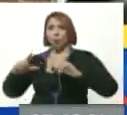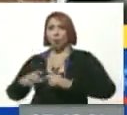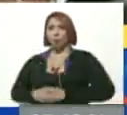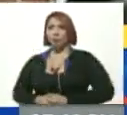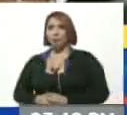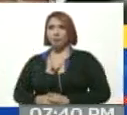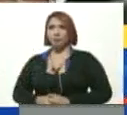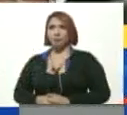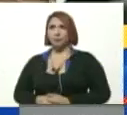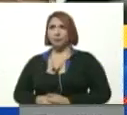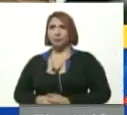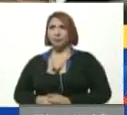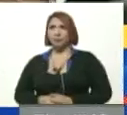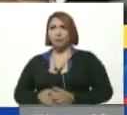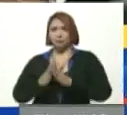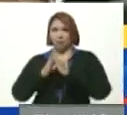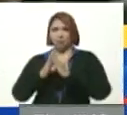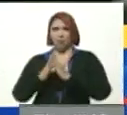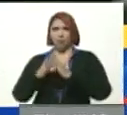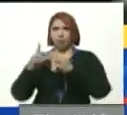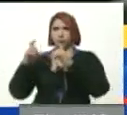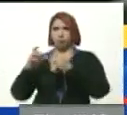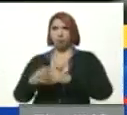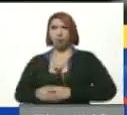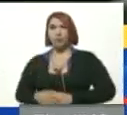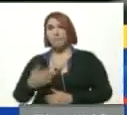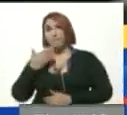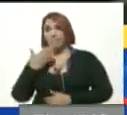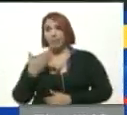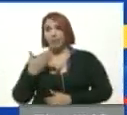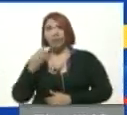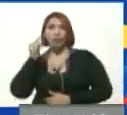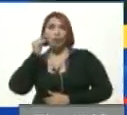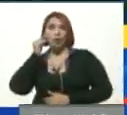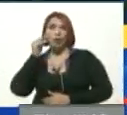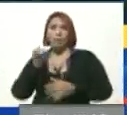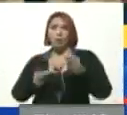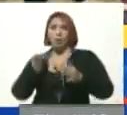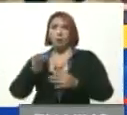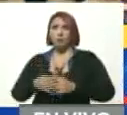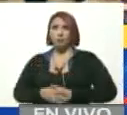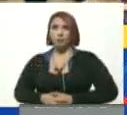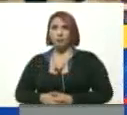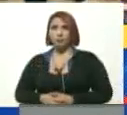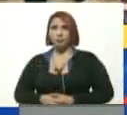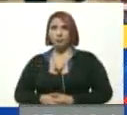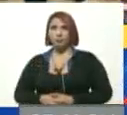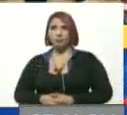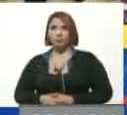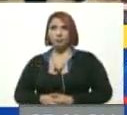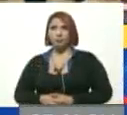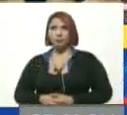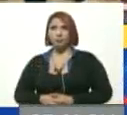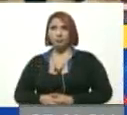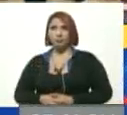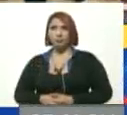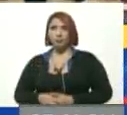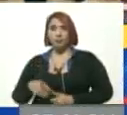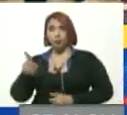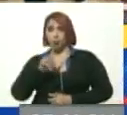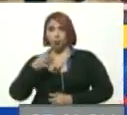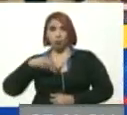Laila Tajaldine. Y porque voy a pedir que coloquen a Laila Tajaldine acá abajo, porque yo no soy escaparate de nadie,